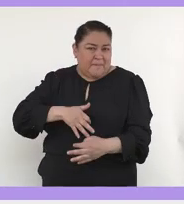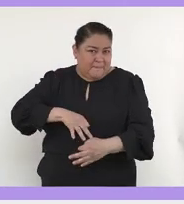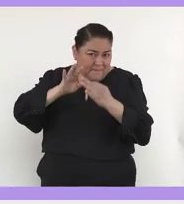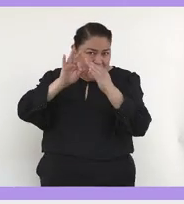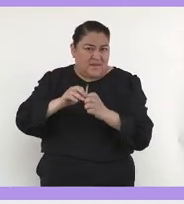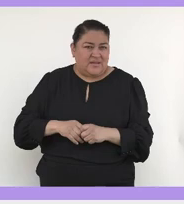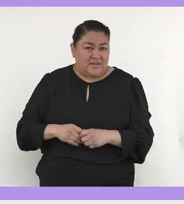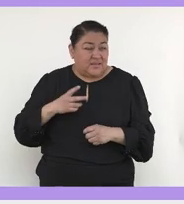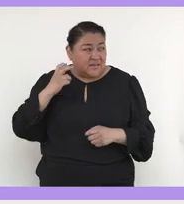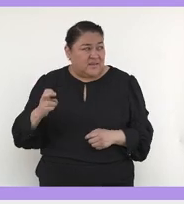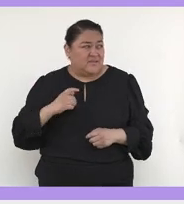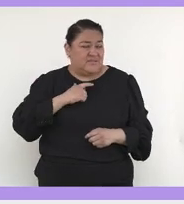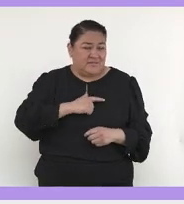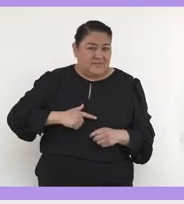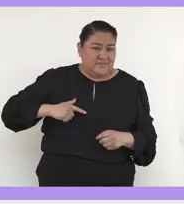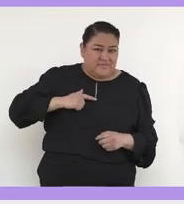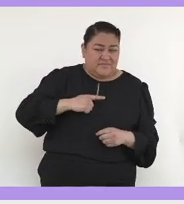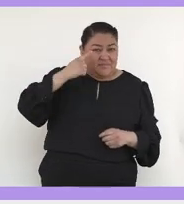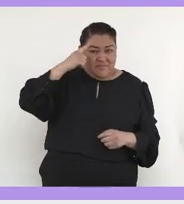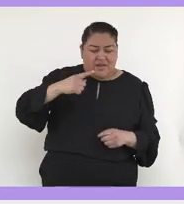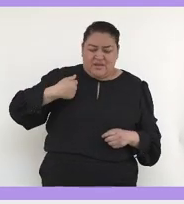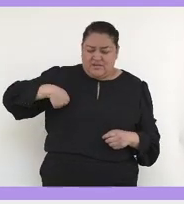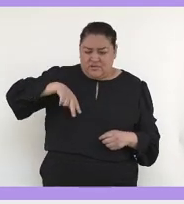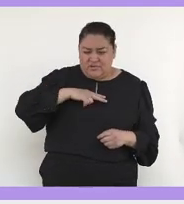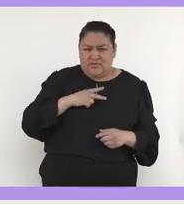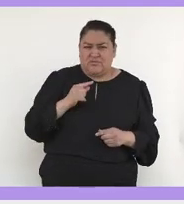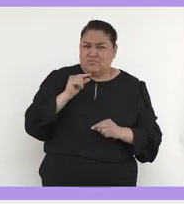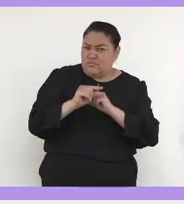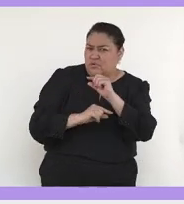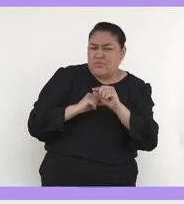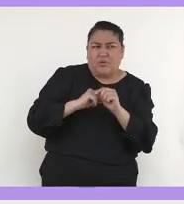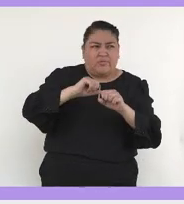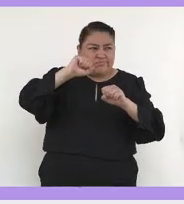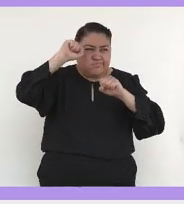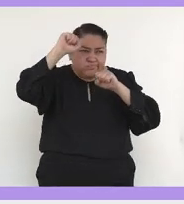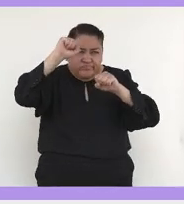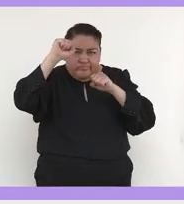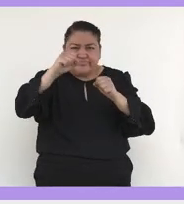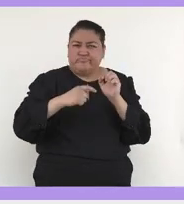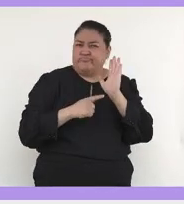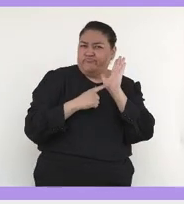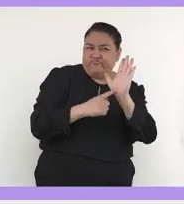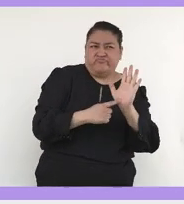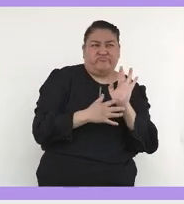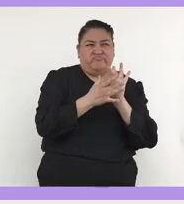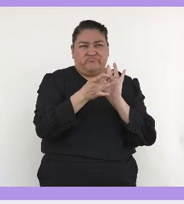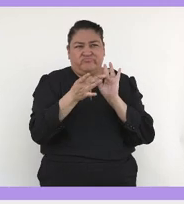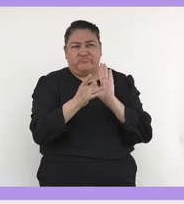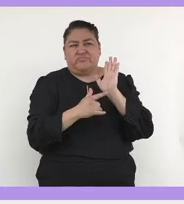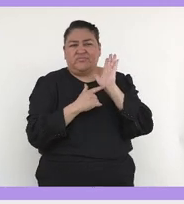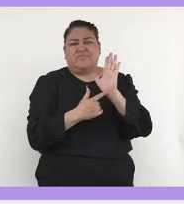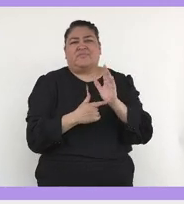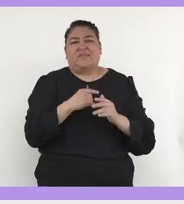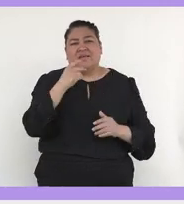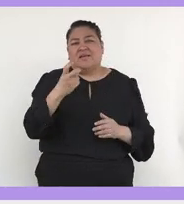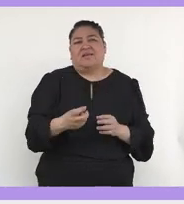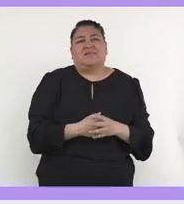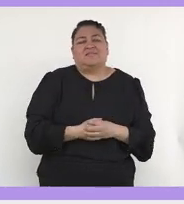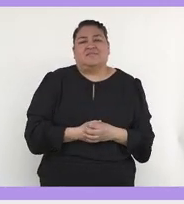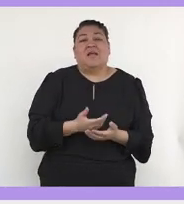eso me iba motivando a tratar de ir creciendo mis formas de protestar o de hacer cosas no entonces hoy en día